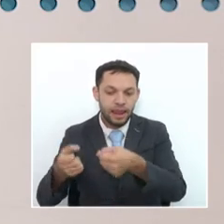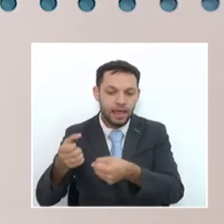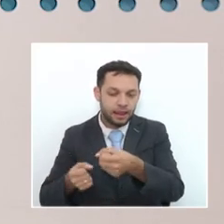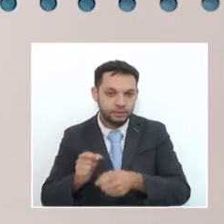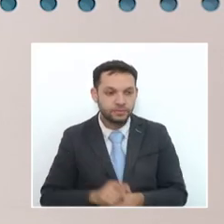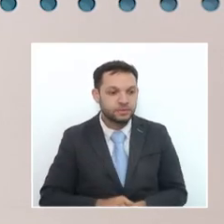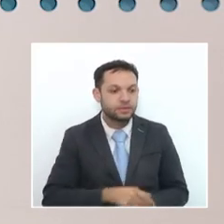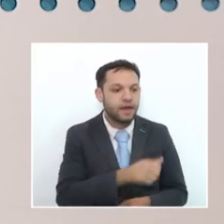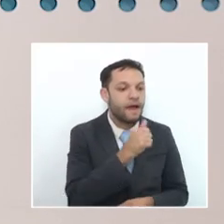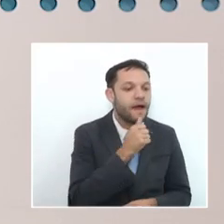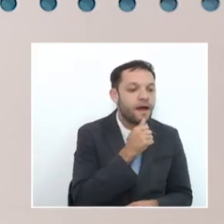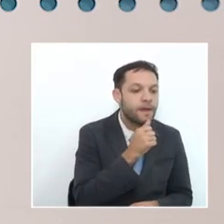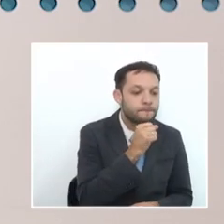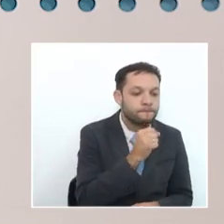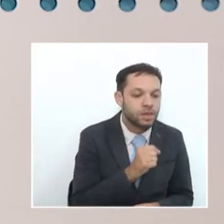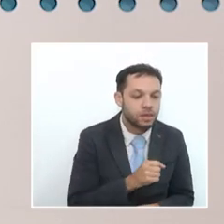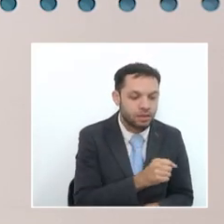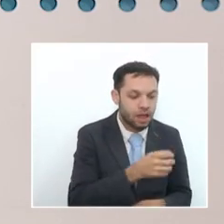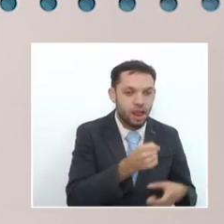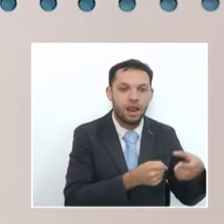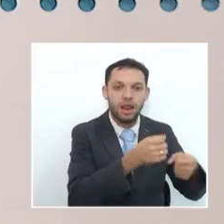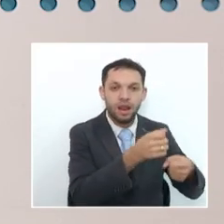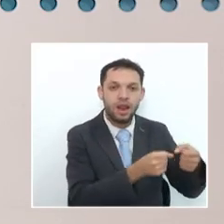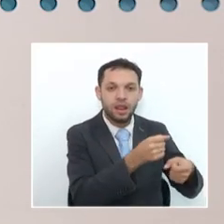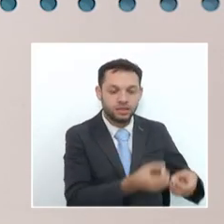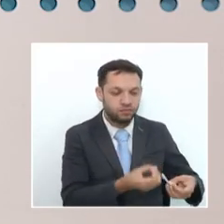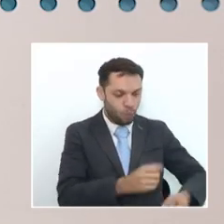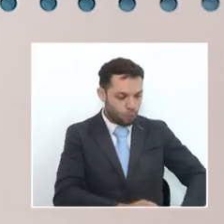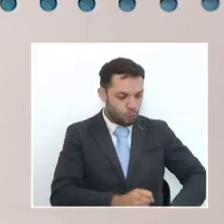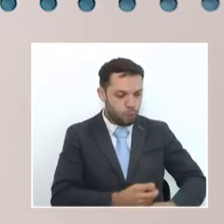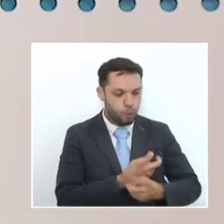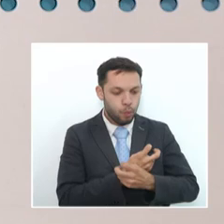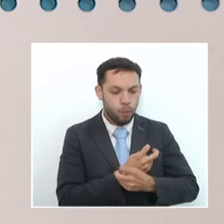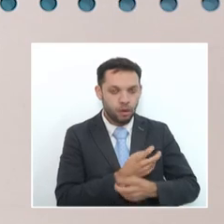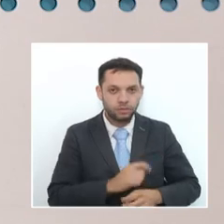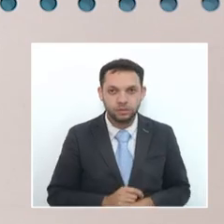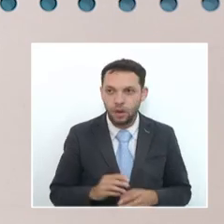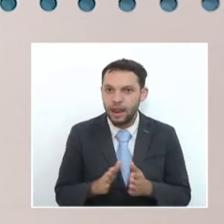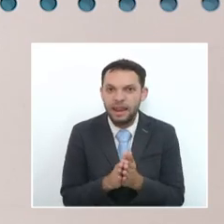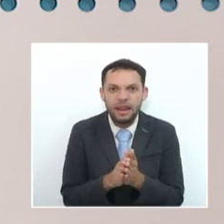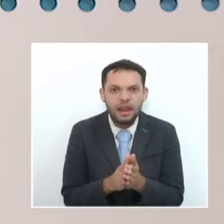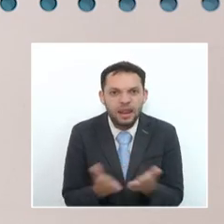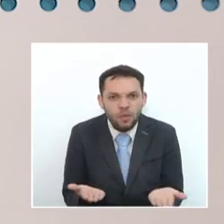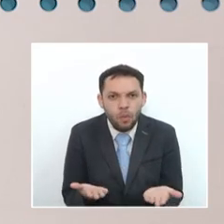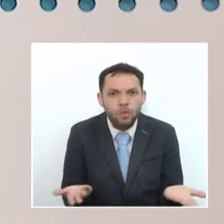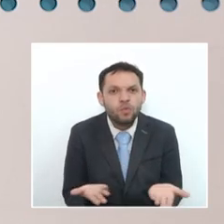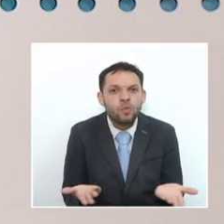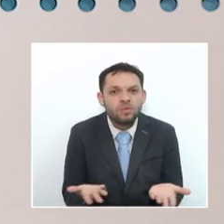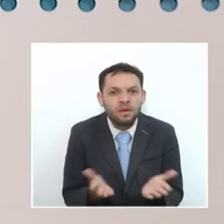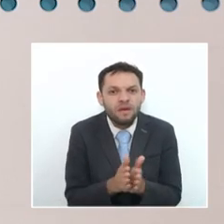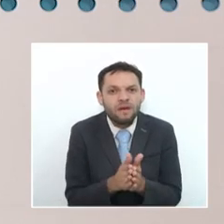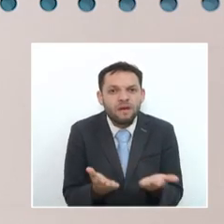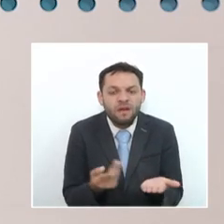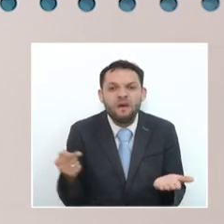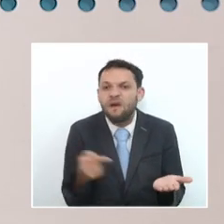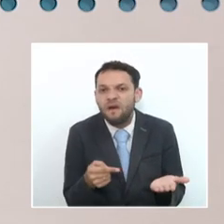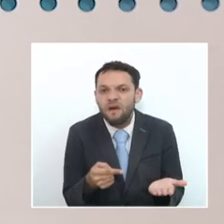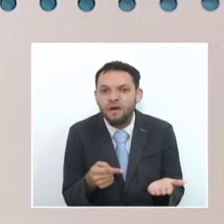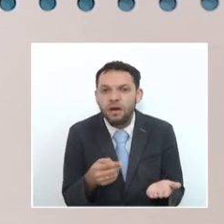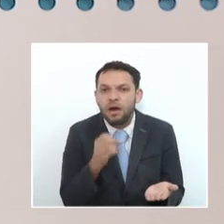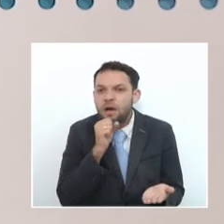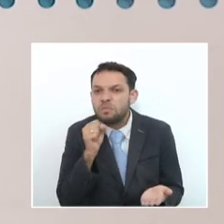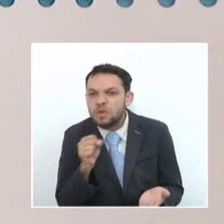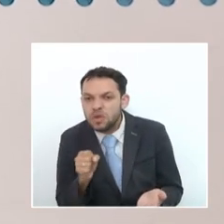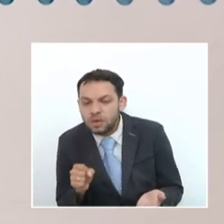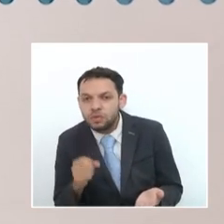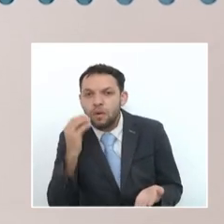leche para evitar la osteoporosis. ¿En cuál libro? ¿Cuál abuelito les contó esa historia y se